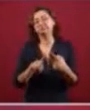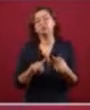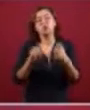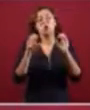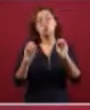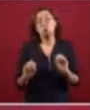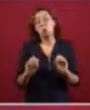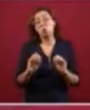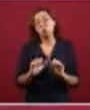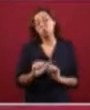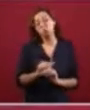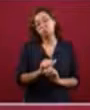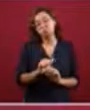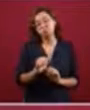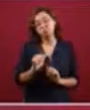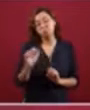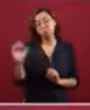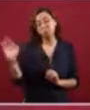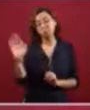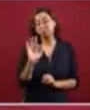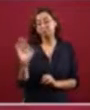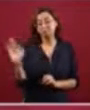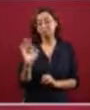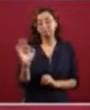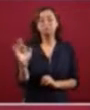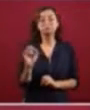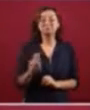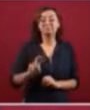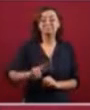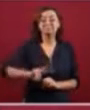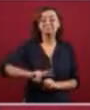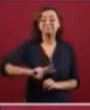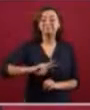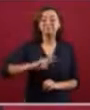que, en efecto,